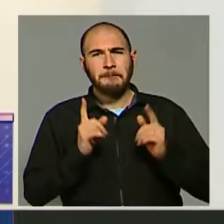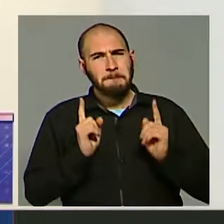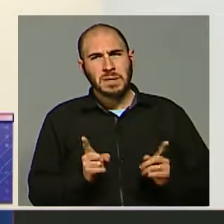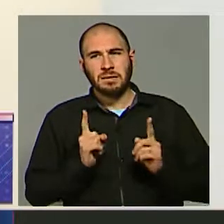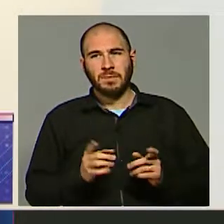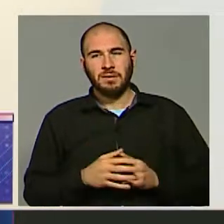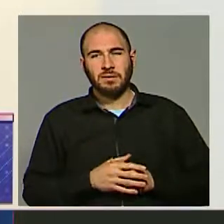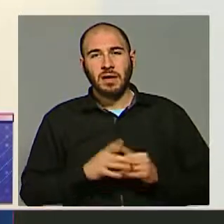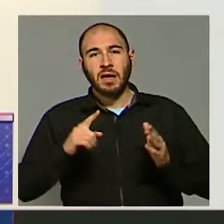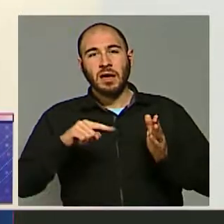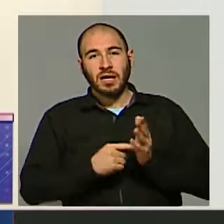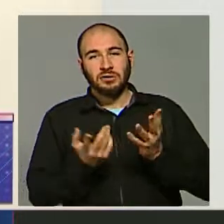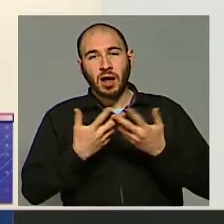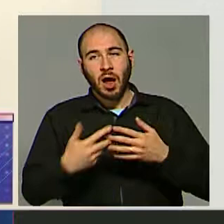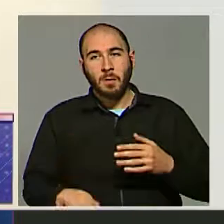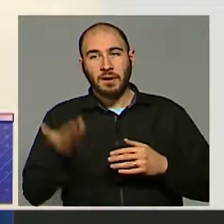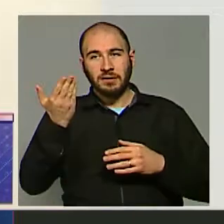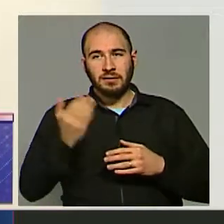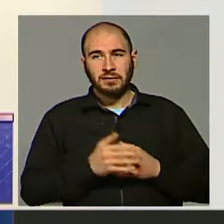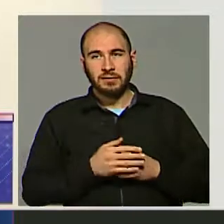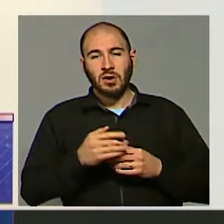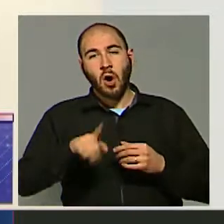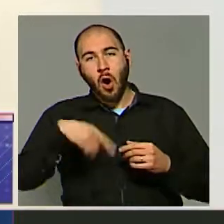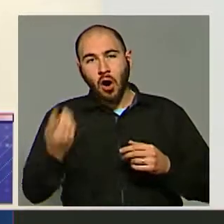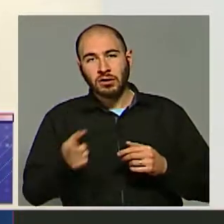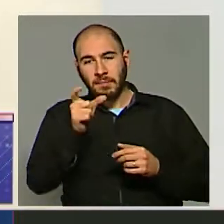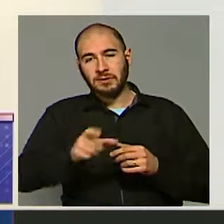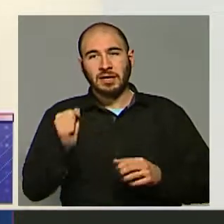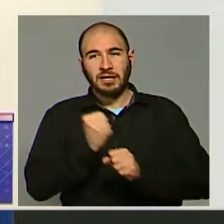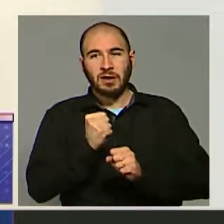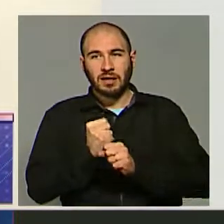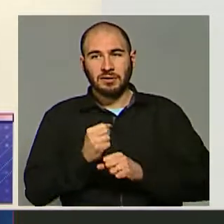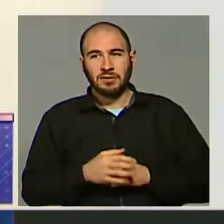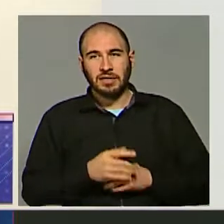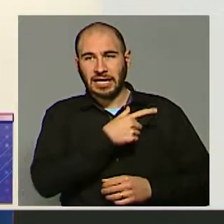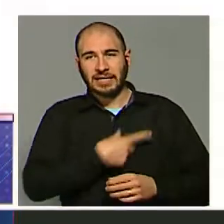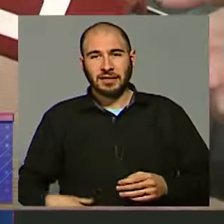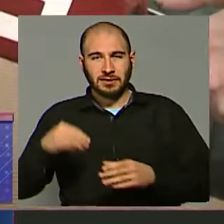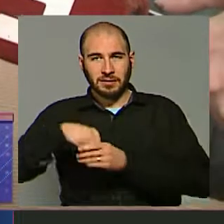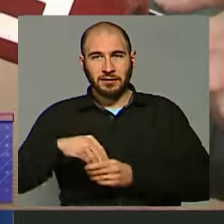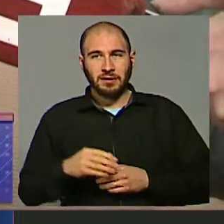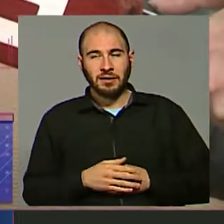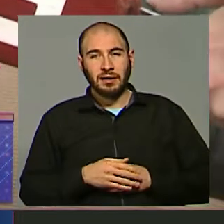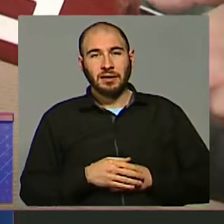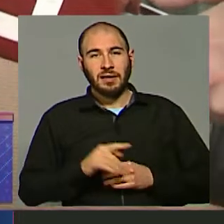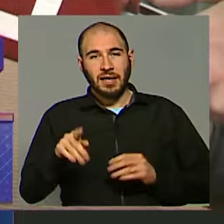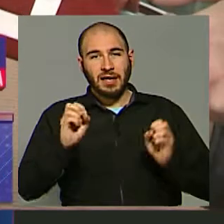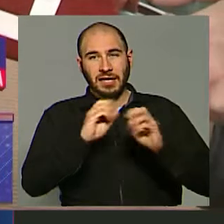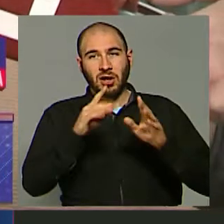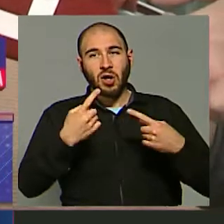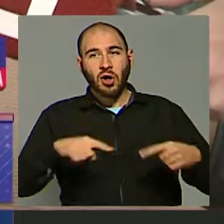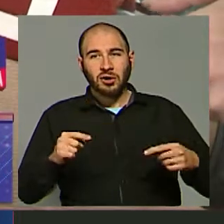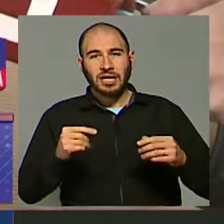mismo cláusula gatillo del resto de los empleados estatales. Está claro que la